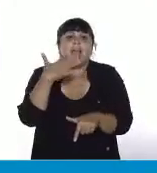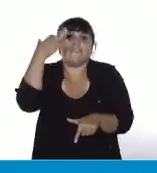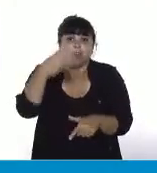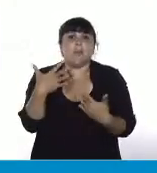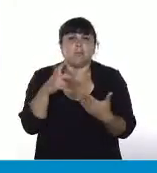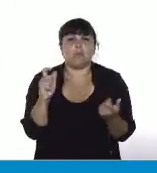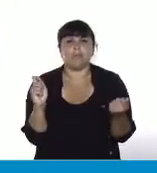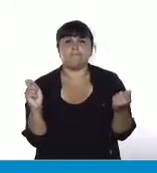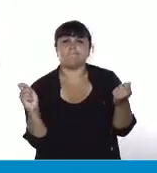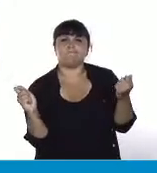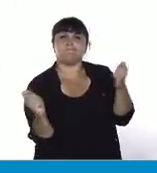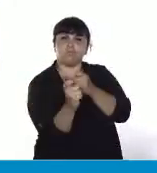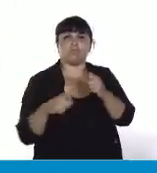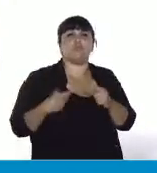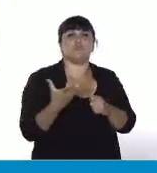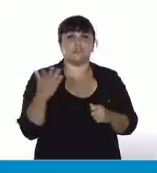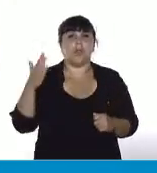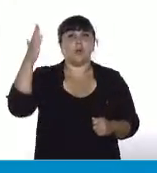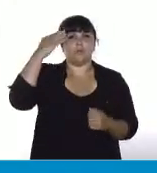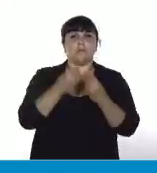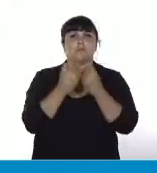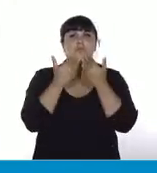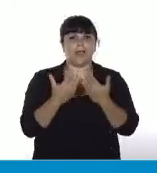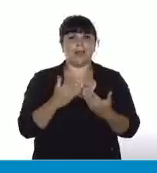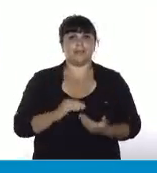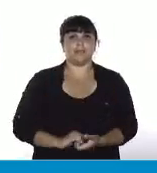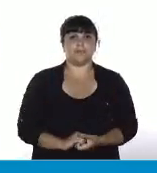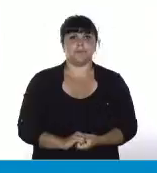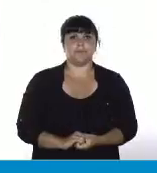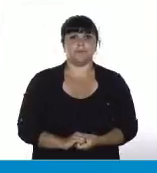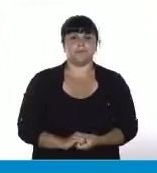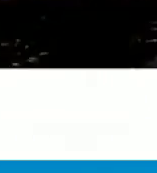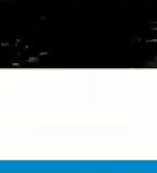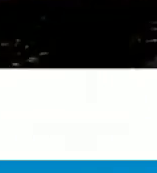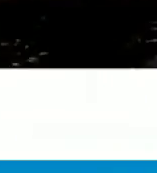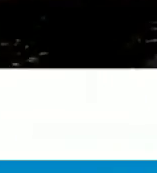transformación social y cultural. Muchas gracias. Muchas gracias, diputada.